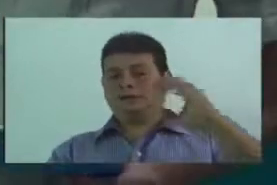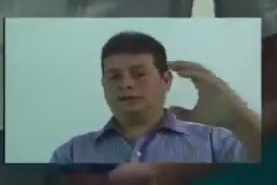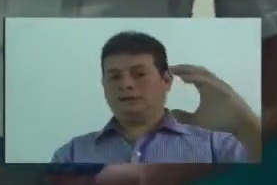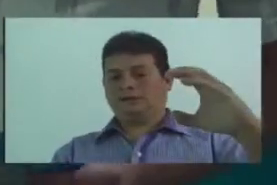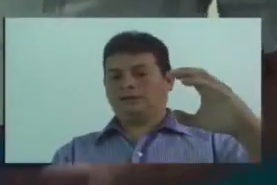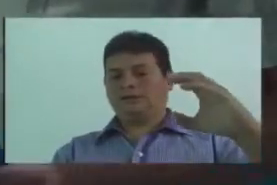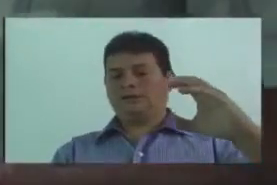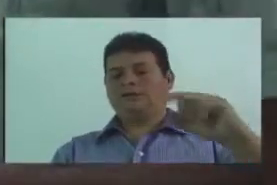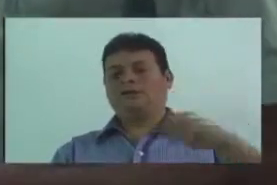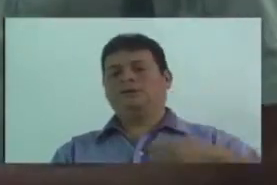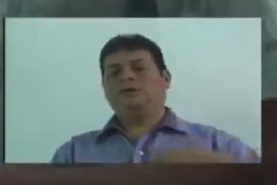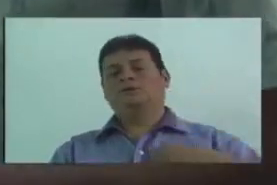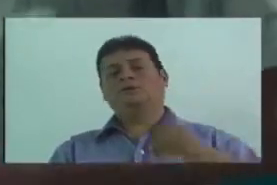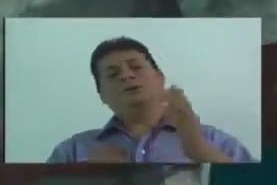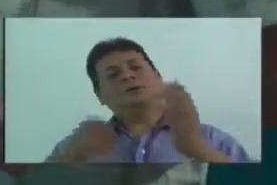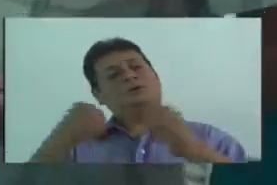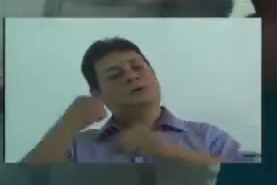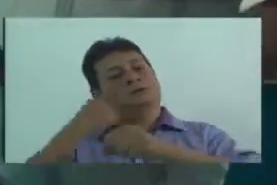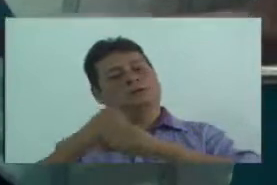ayude.